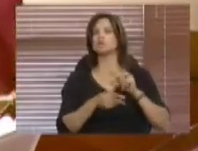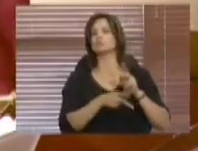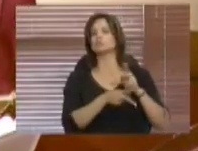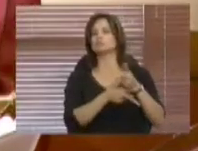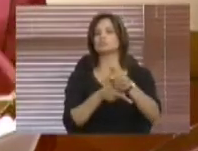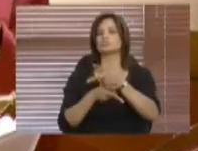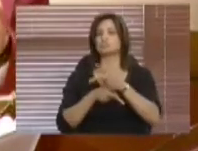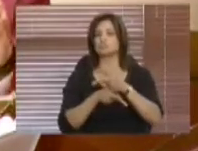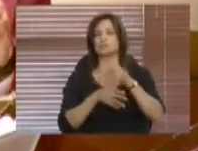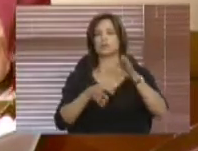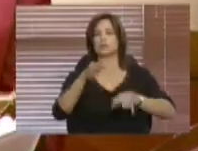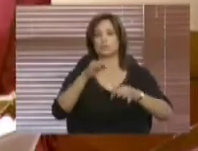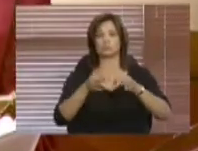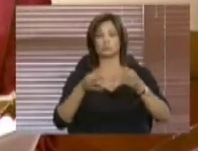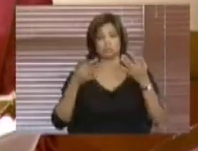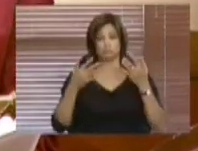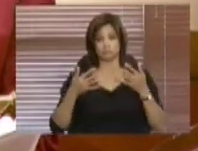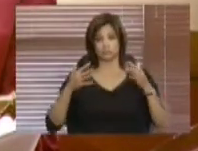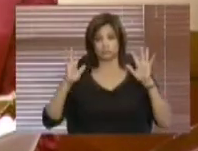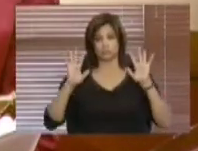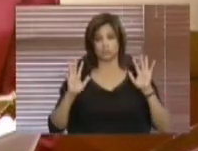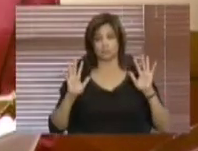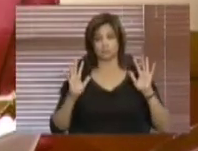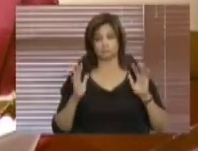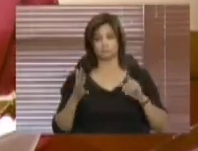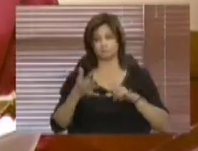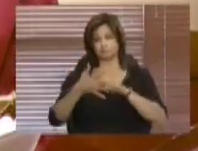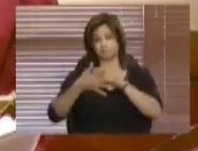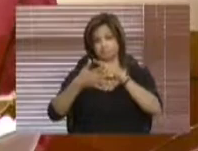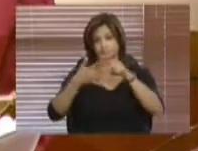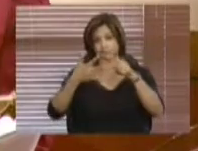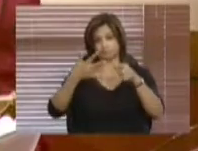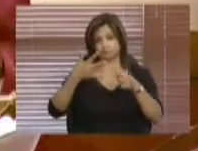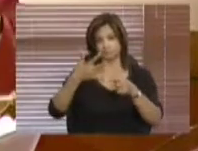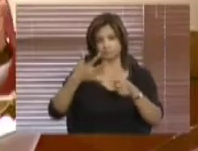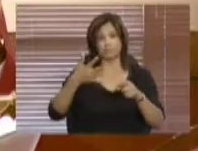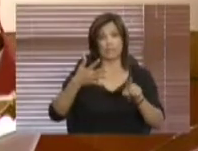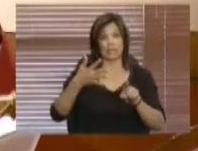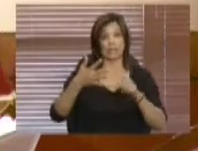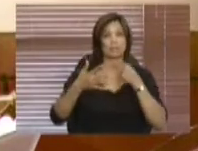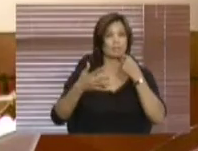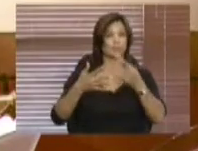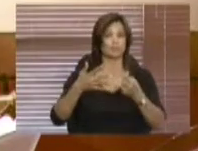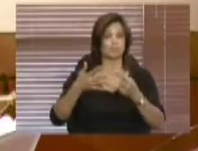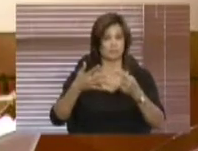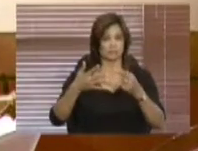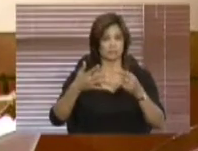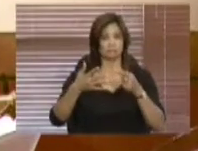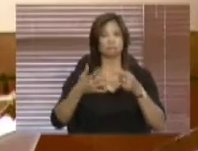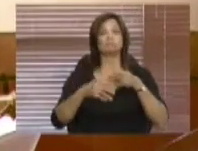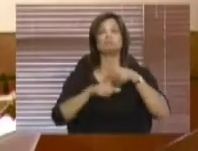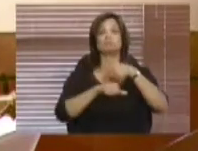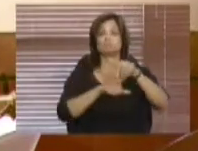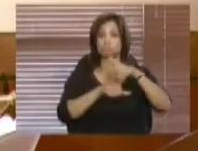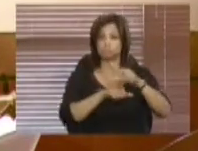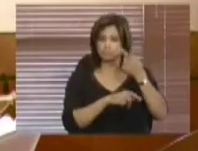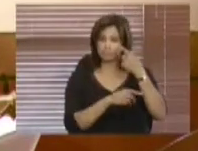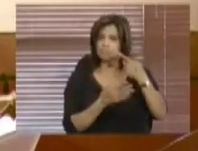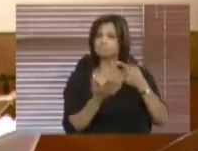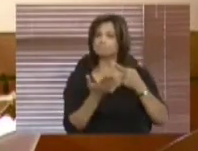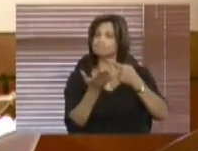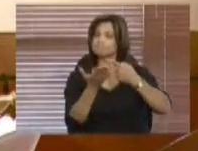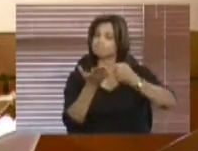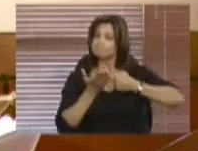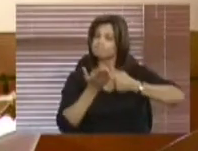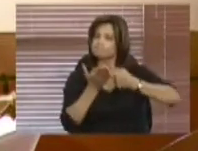jurídica. Termino la cita. En esas palabras agregué, cito, exhorto a que abramos un